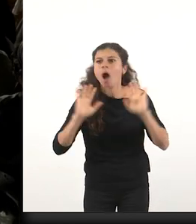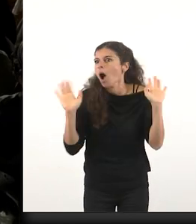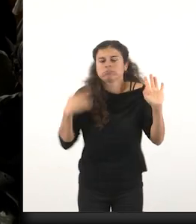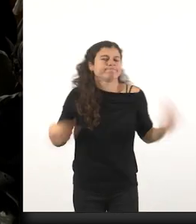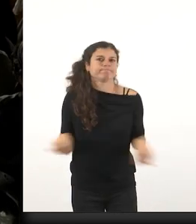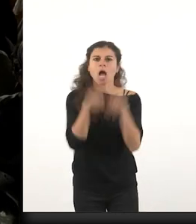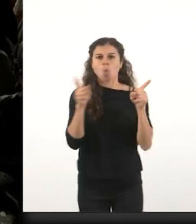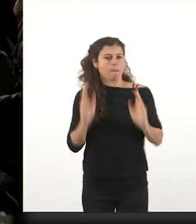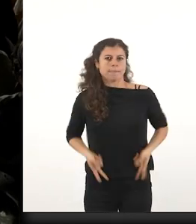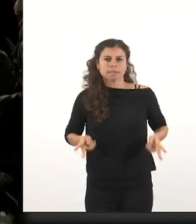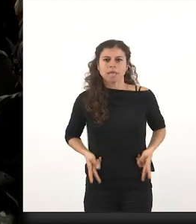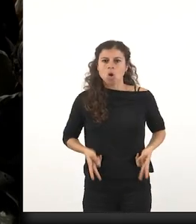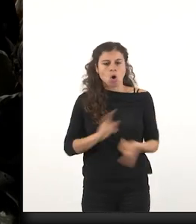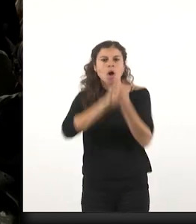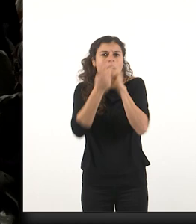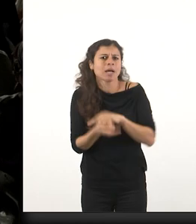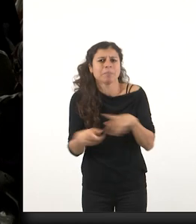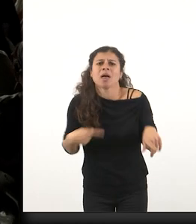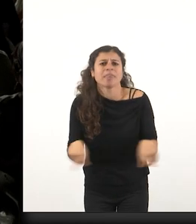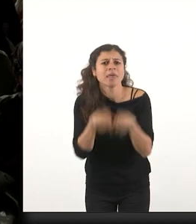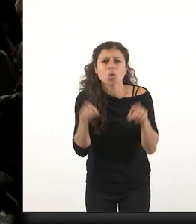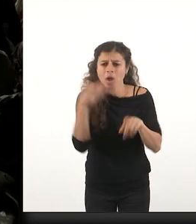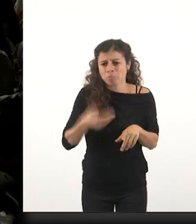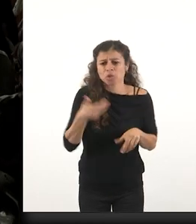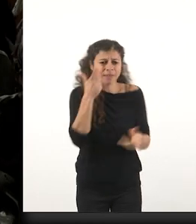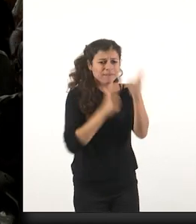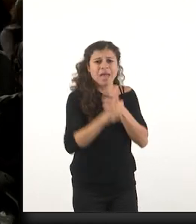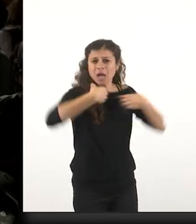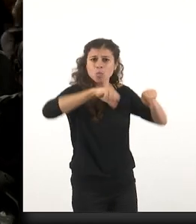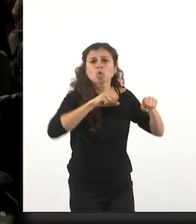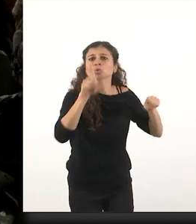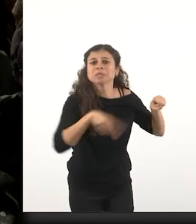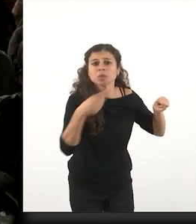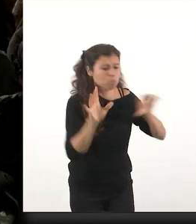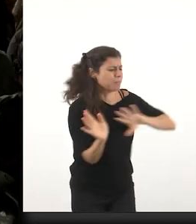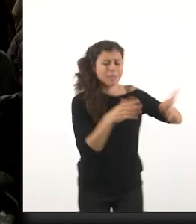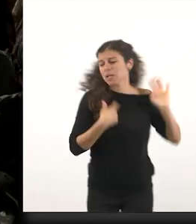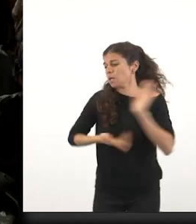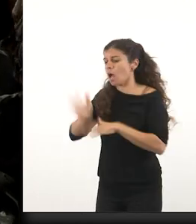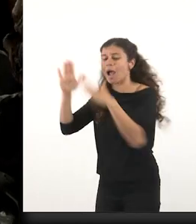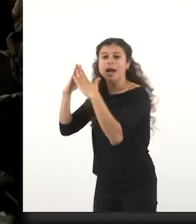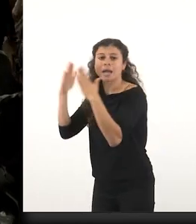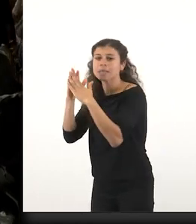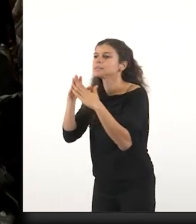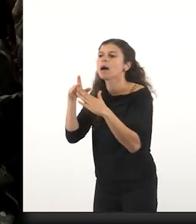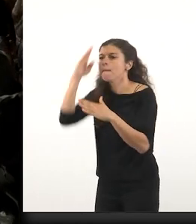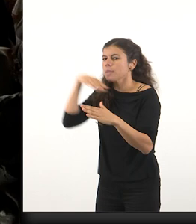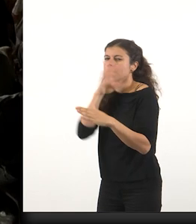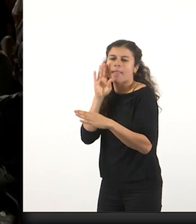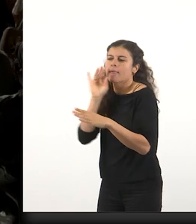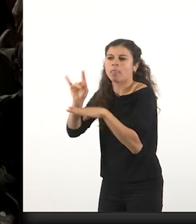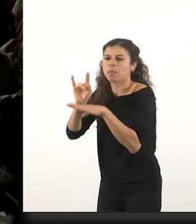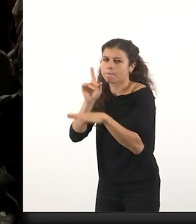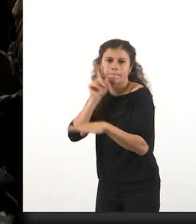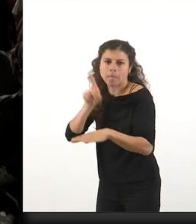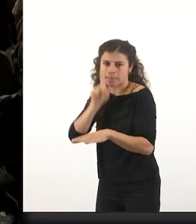pantalón. Señora, si yo tengo 4 horas para estar con mi novio, es mi primer viaje importante, pues llego a mi casa, me cambio de ropa, le miento a mis padres, que si miento ya es por algo. Pero